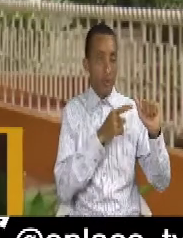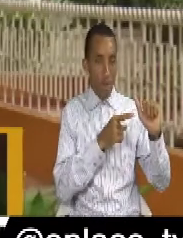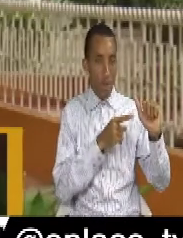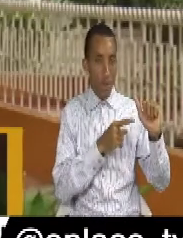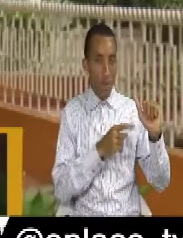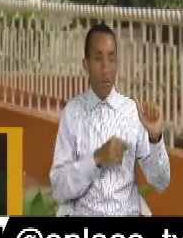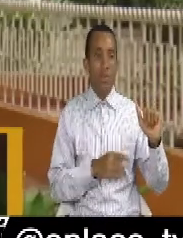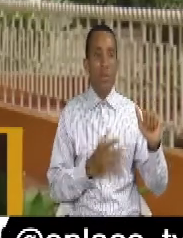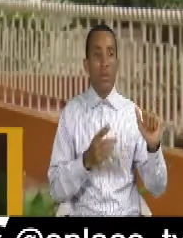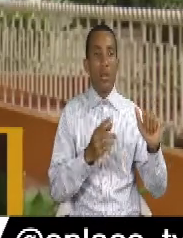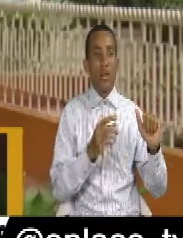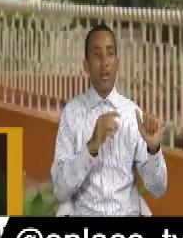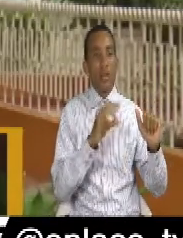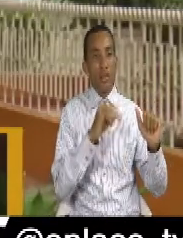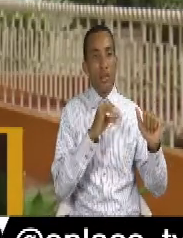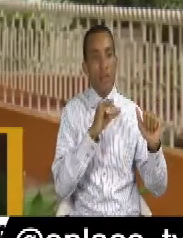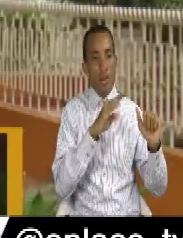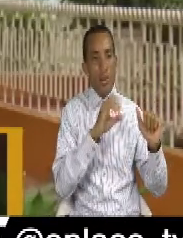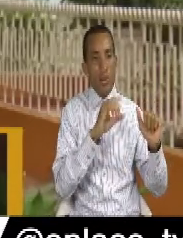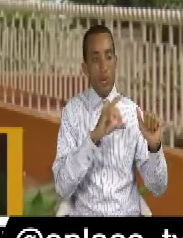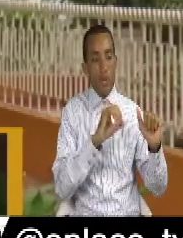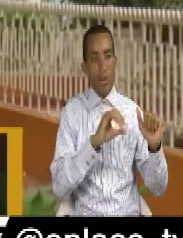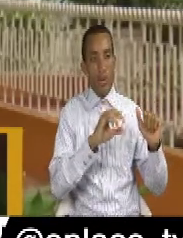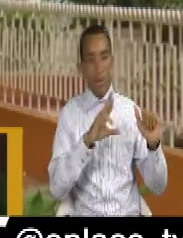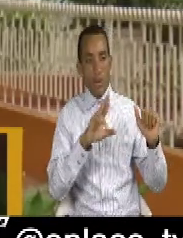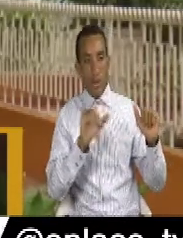tema de mi volei, también RJ.